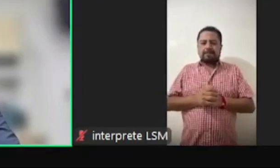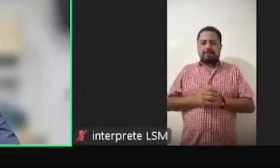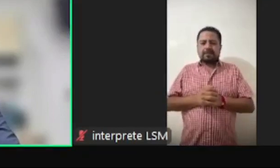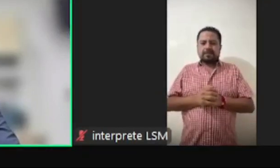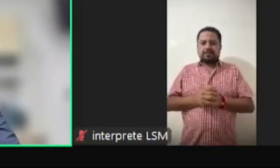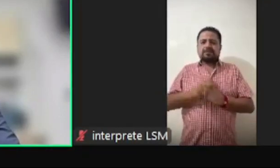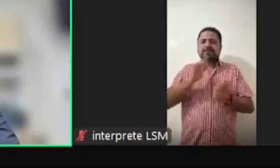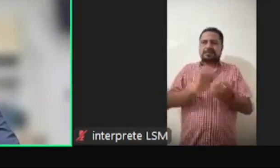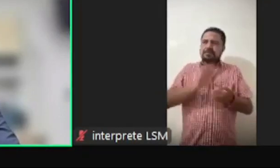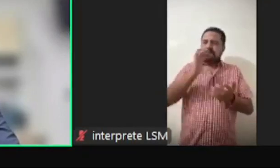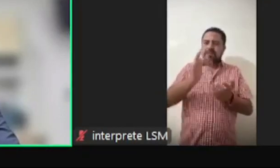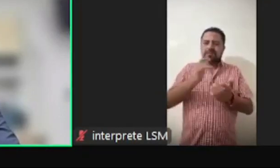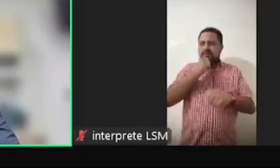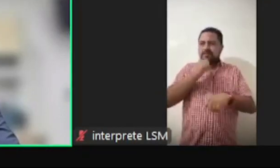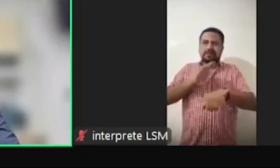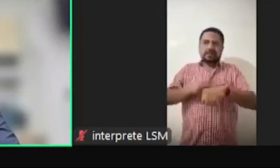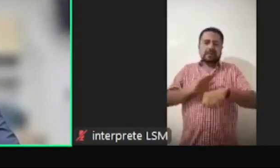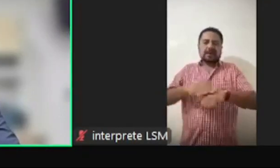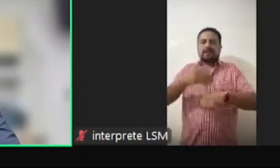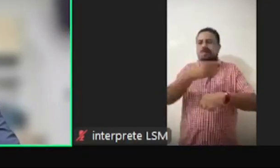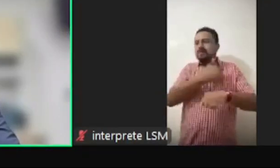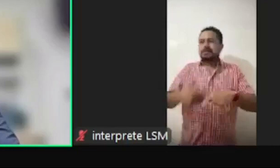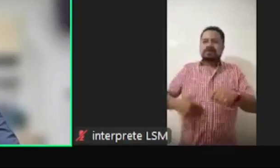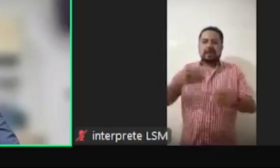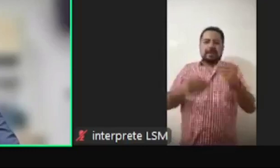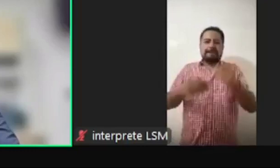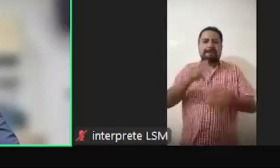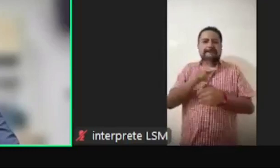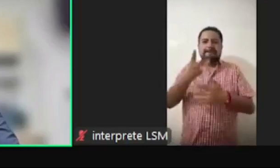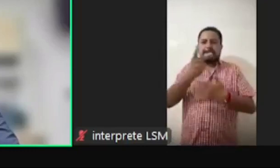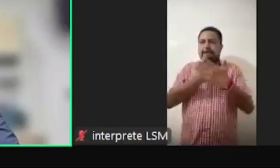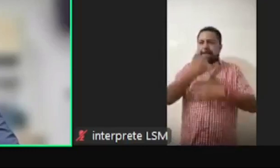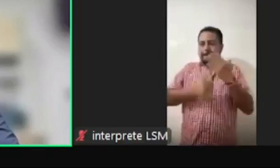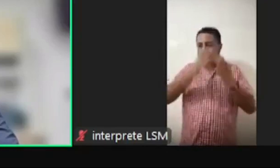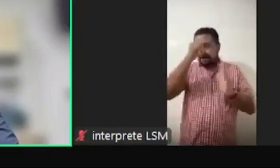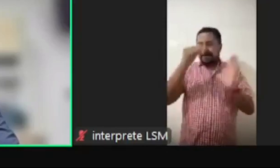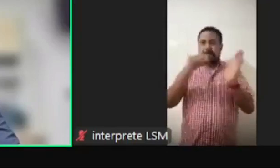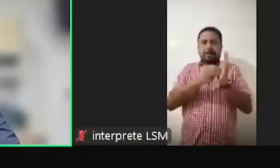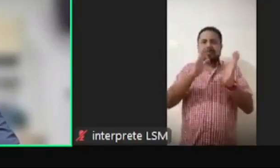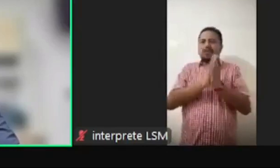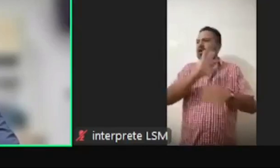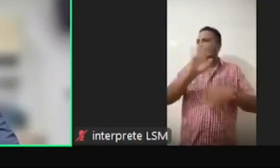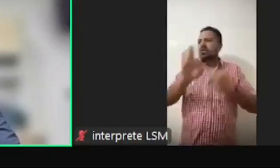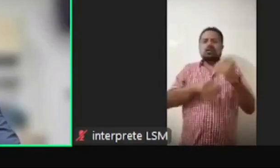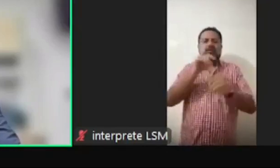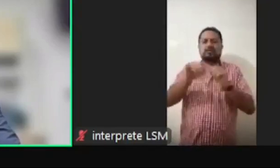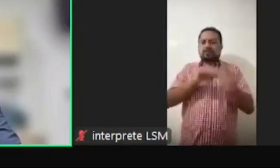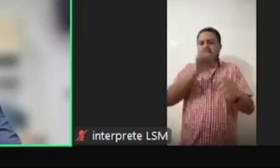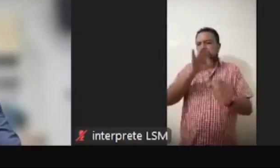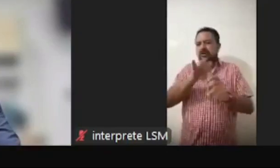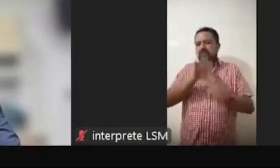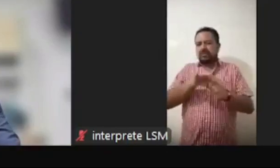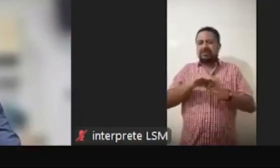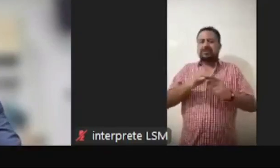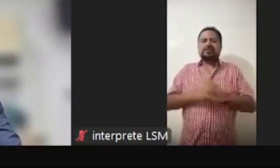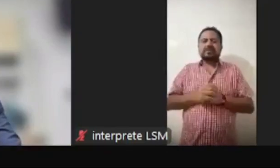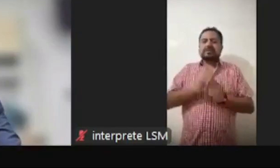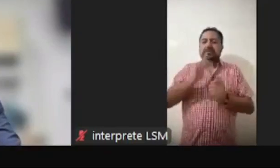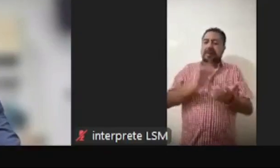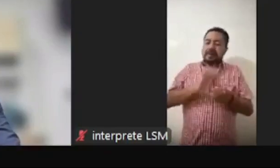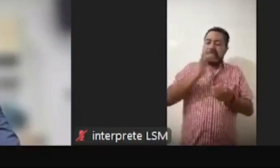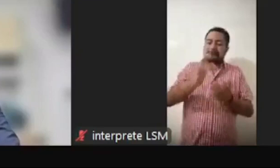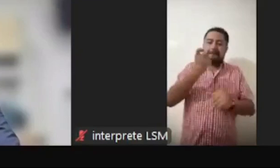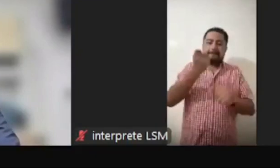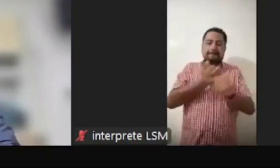Gracias, magistrada, magistrada presidenta, magistradas, magistrados. Los proyectos de acuerdos plenarios fueron aprobados por unanimidad de votos. Gracias, secretario.